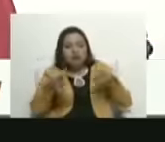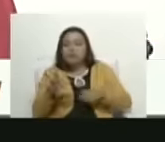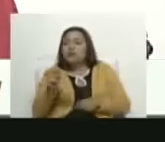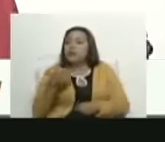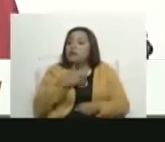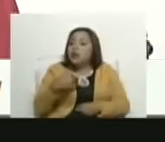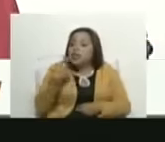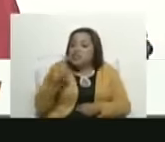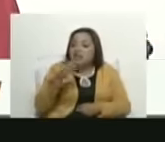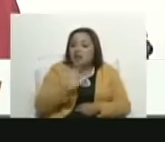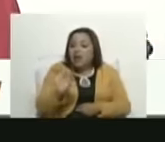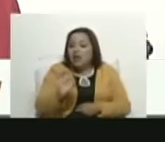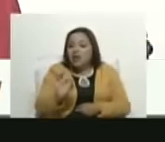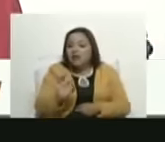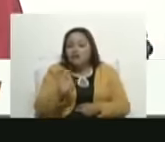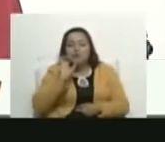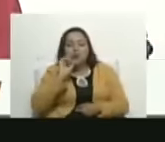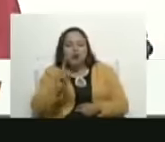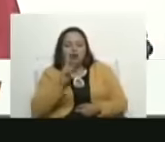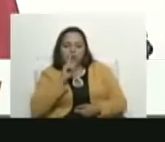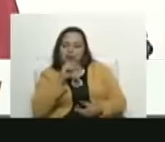nada, la ambigüedad.